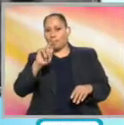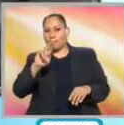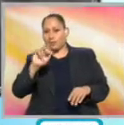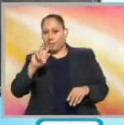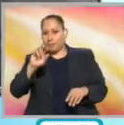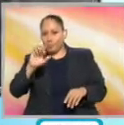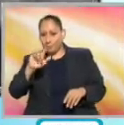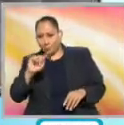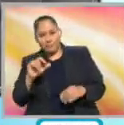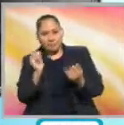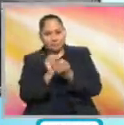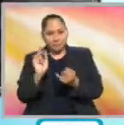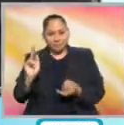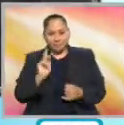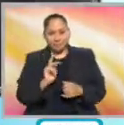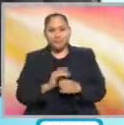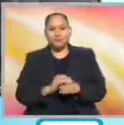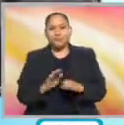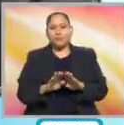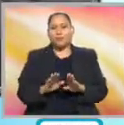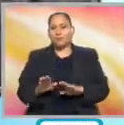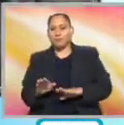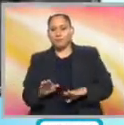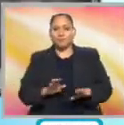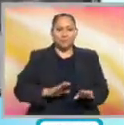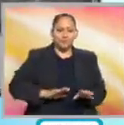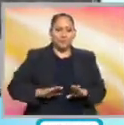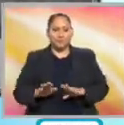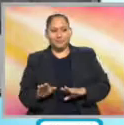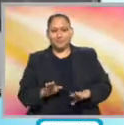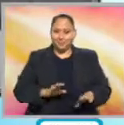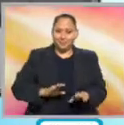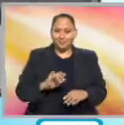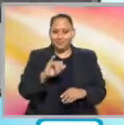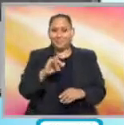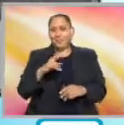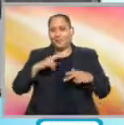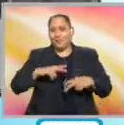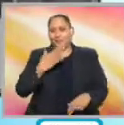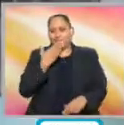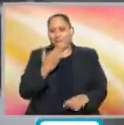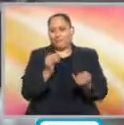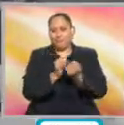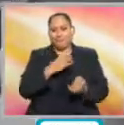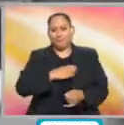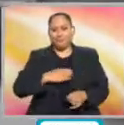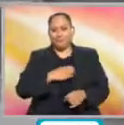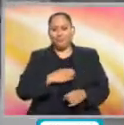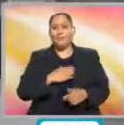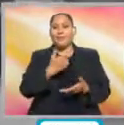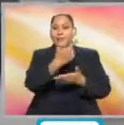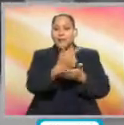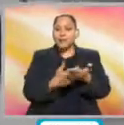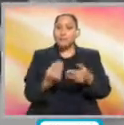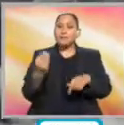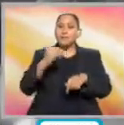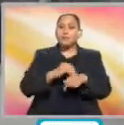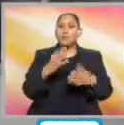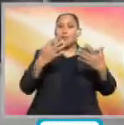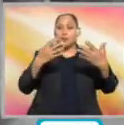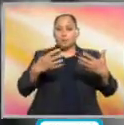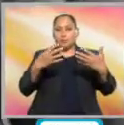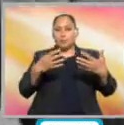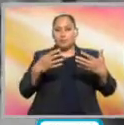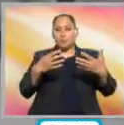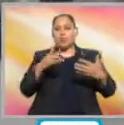Fiction. Sí, es Ya cierto, ustedes en saben. Pulp Fiction. Todo el Remite a Pulp pasito, Fiction. ¿no, Gaby? ¡Claro! También te pone muy de buenas esta canción. bien. La lista incluye el noveno álbum